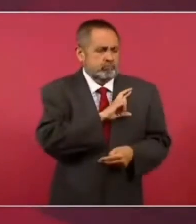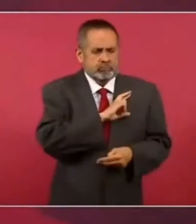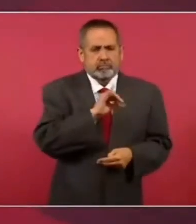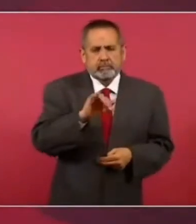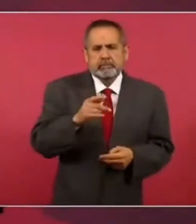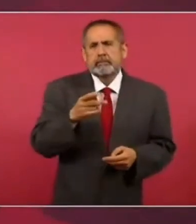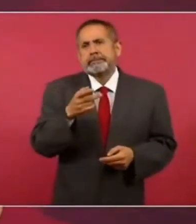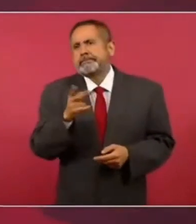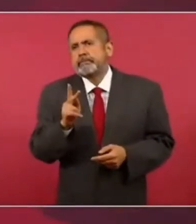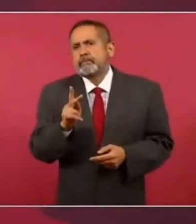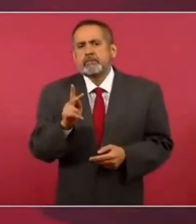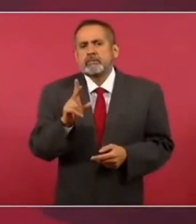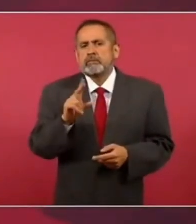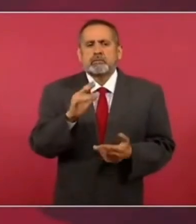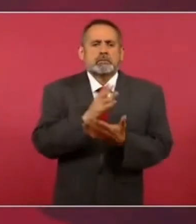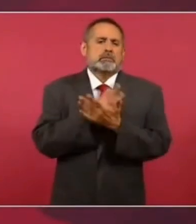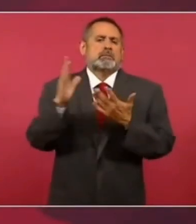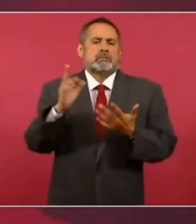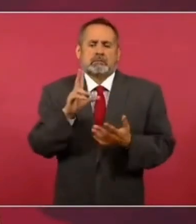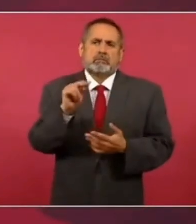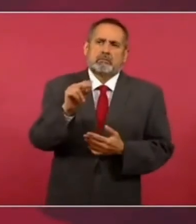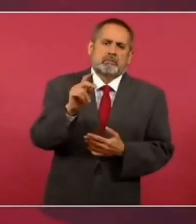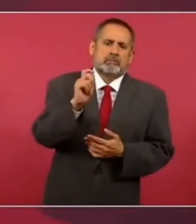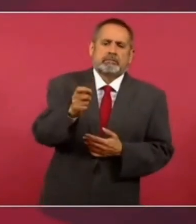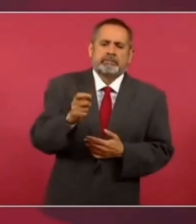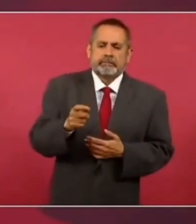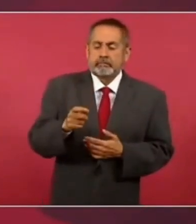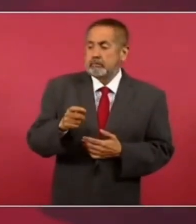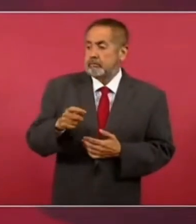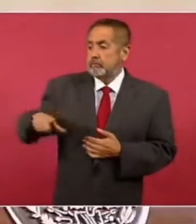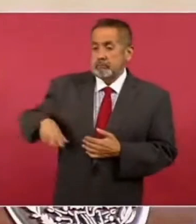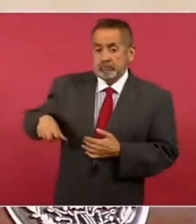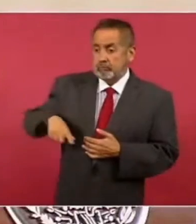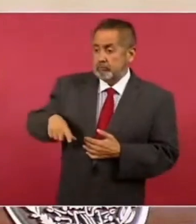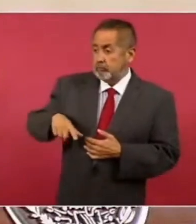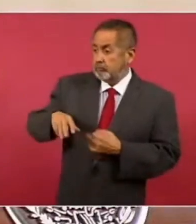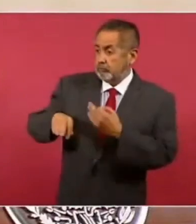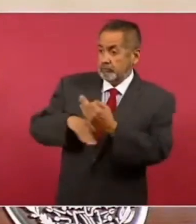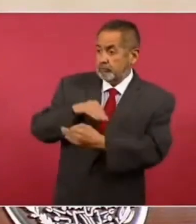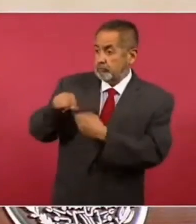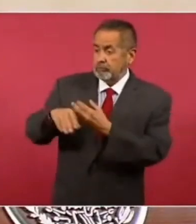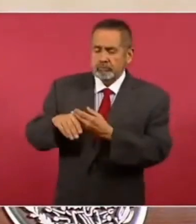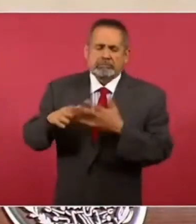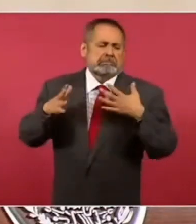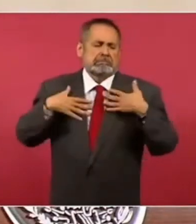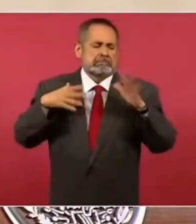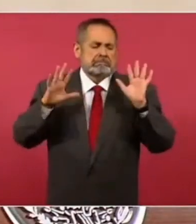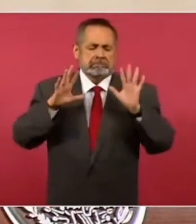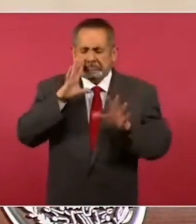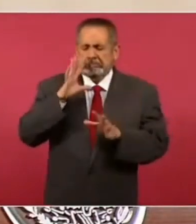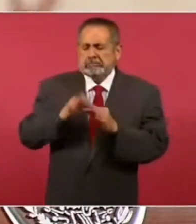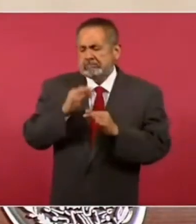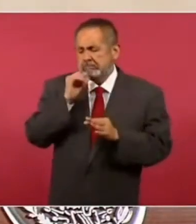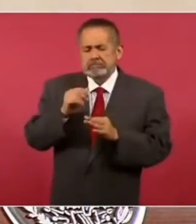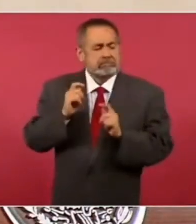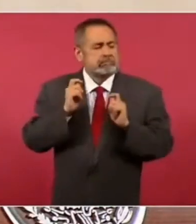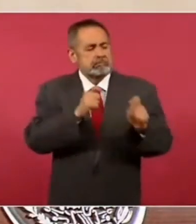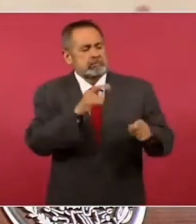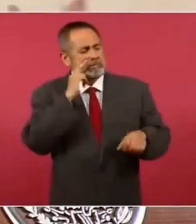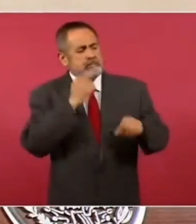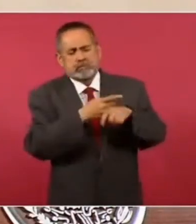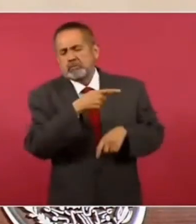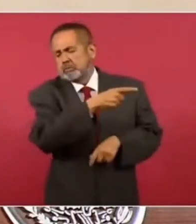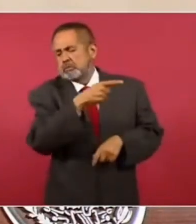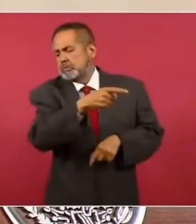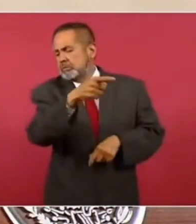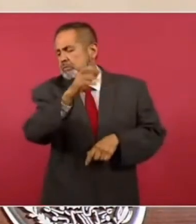tampoco se trata de que el Estado incumpla con su responsabilidad